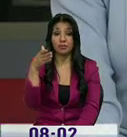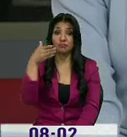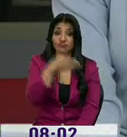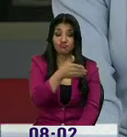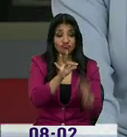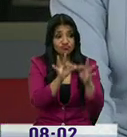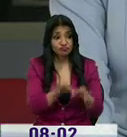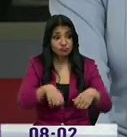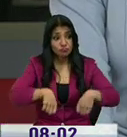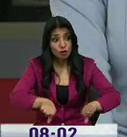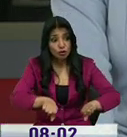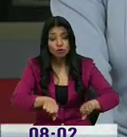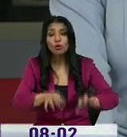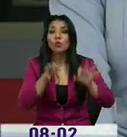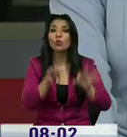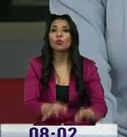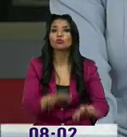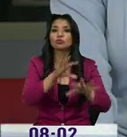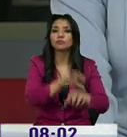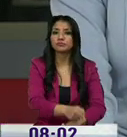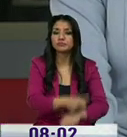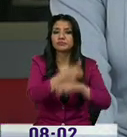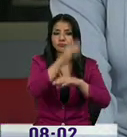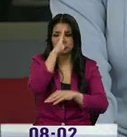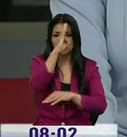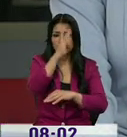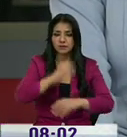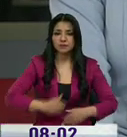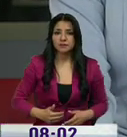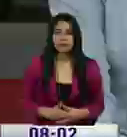de una motocicleta retenida por agentes de la policía.